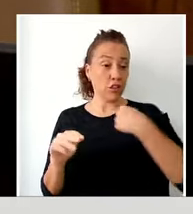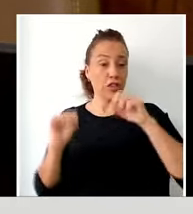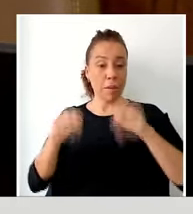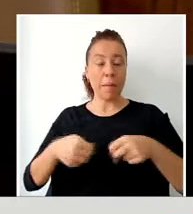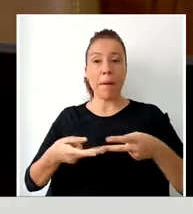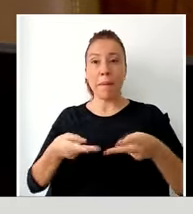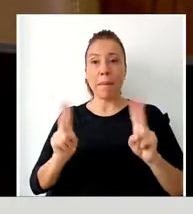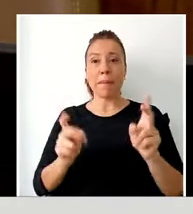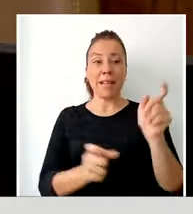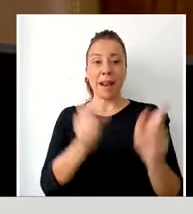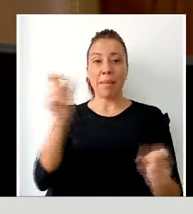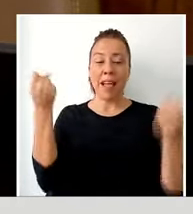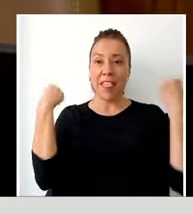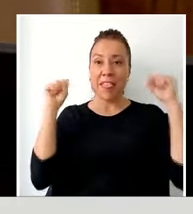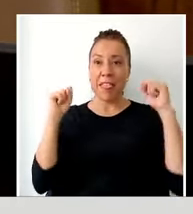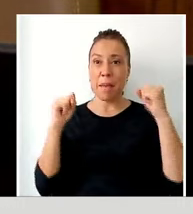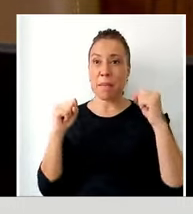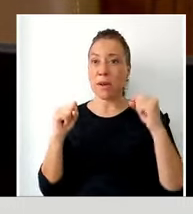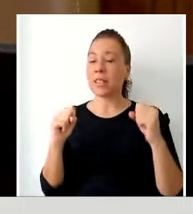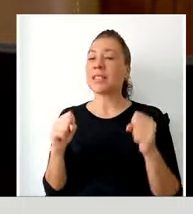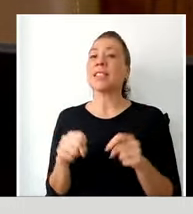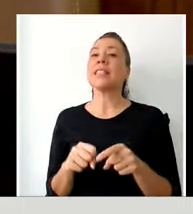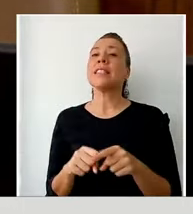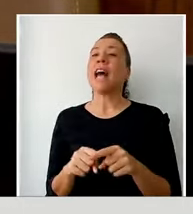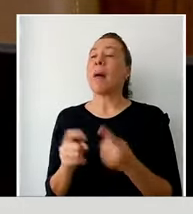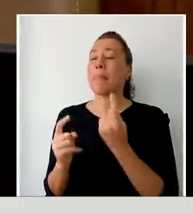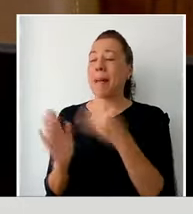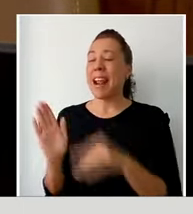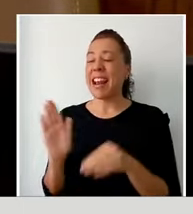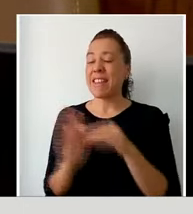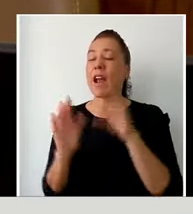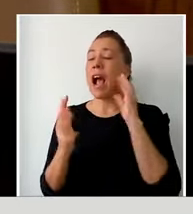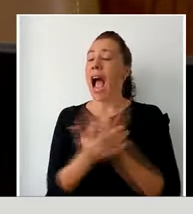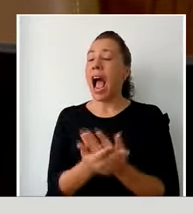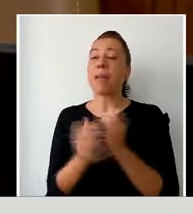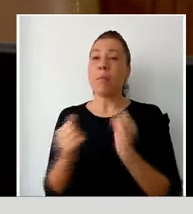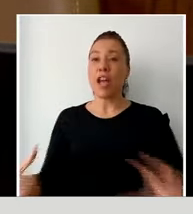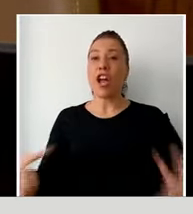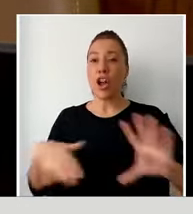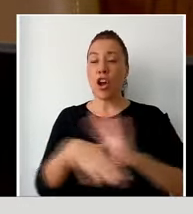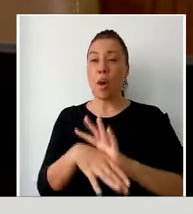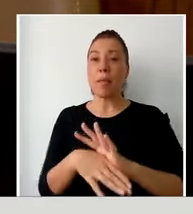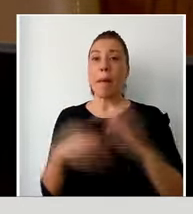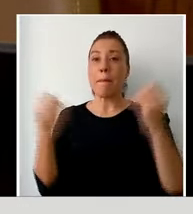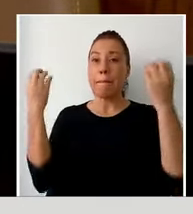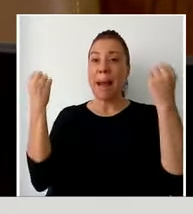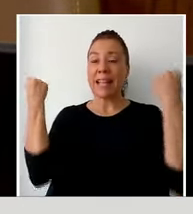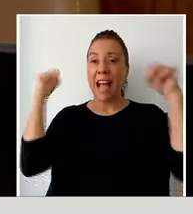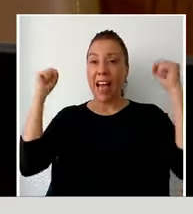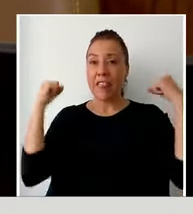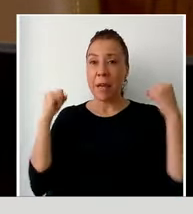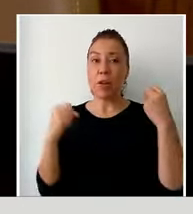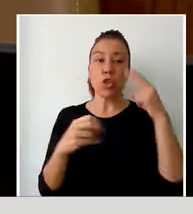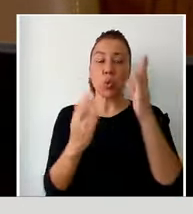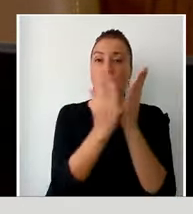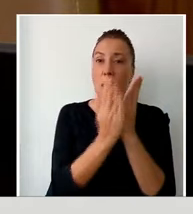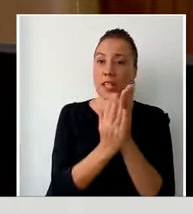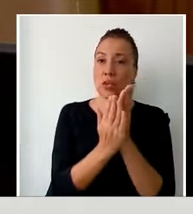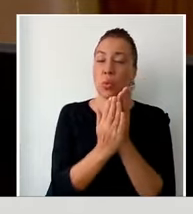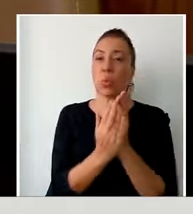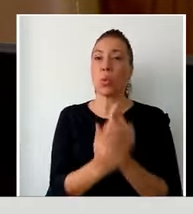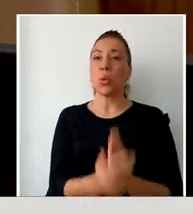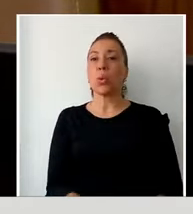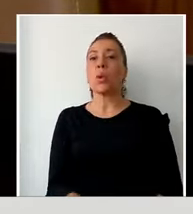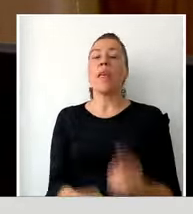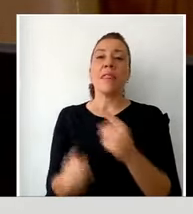deportistas y atletas de alto rendimiento contar con la posibilidad de compatibilizar la práctica deportiva con sus estudios a través de una serie de